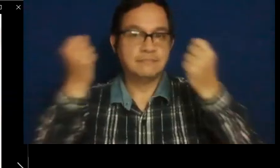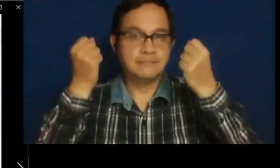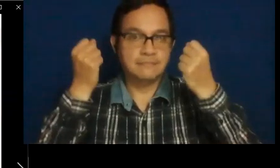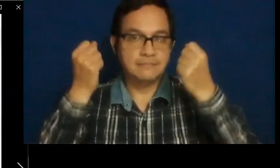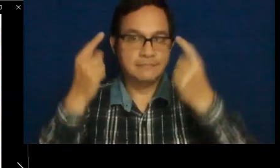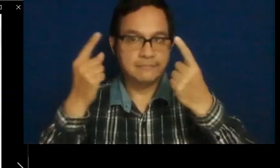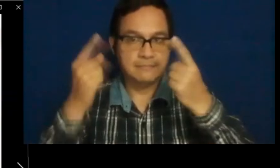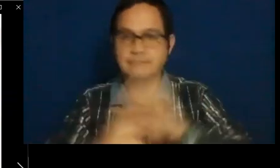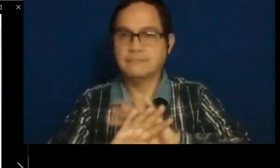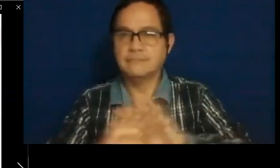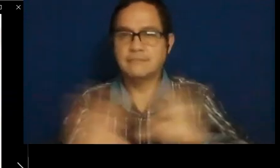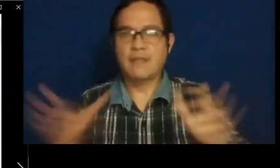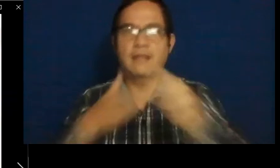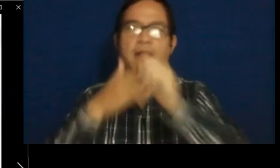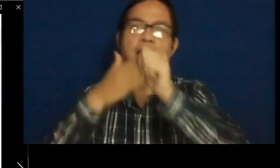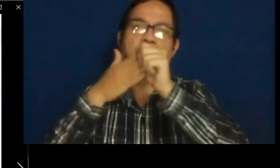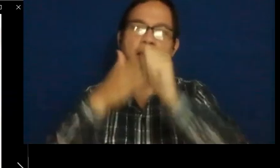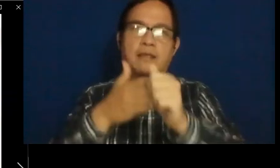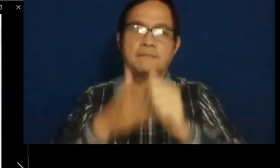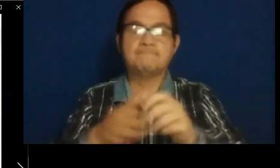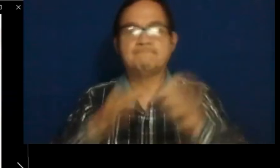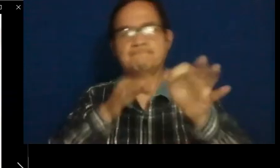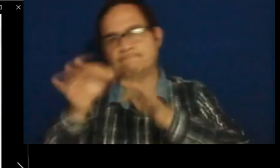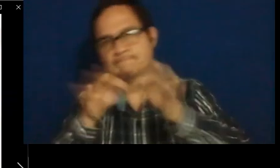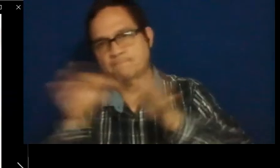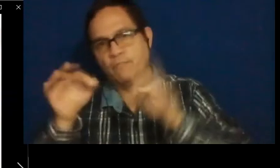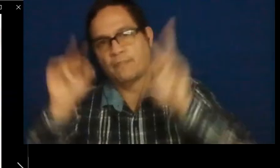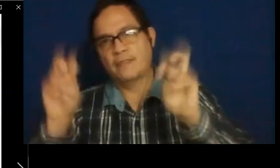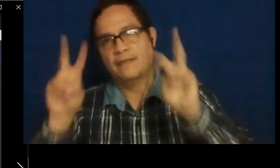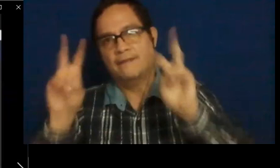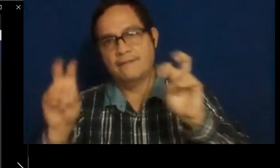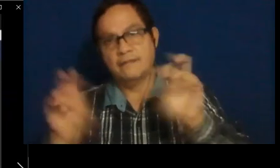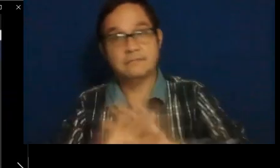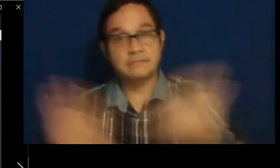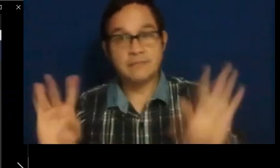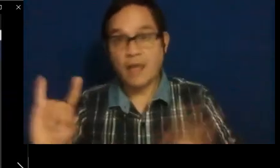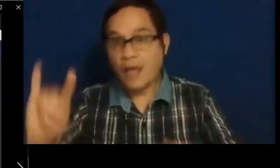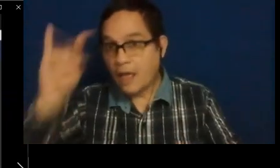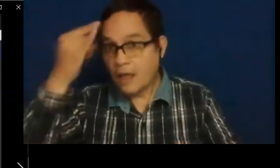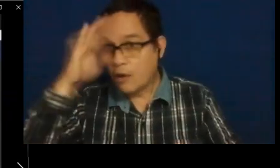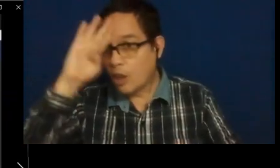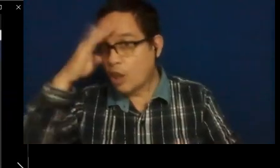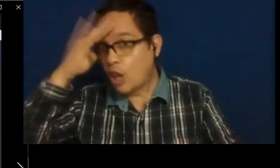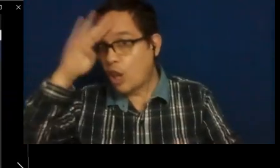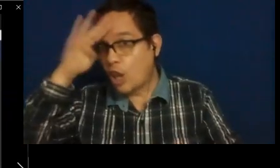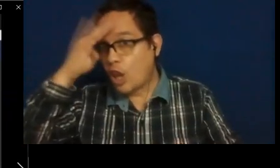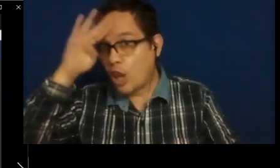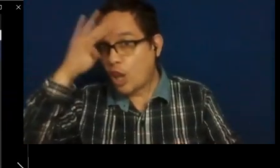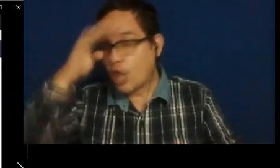protocolo, la guía como tal, explicada la teoría, ¿tienen ustedes alguna duda?